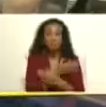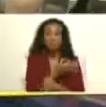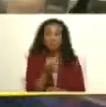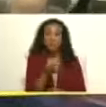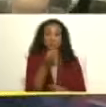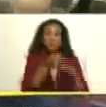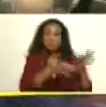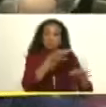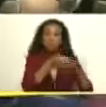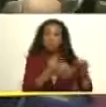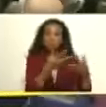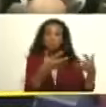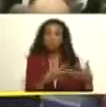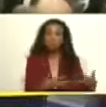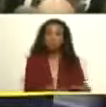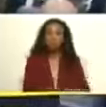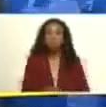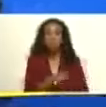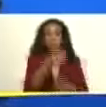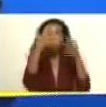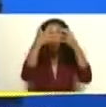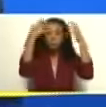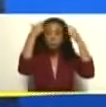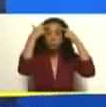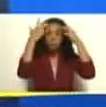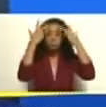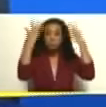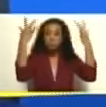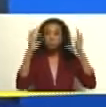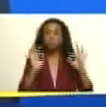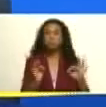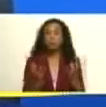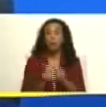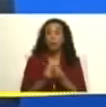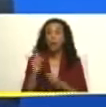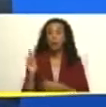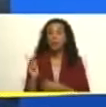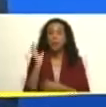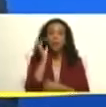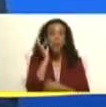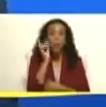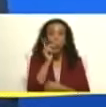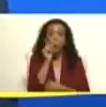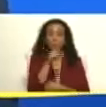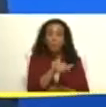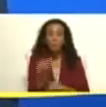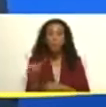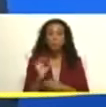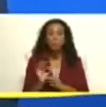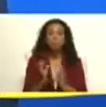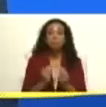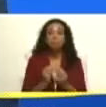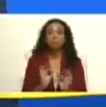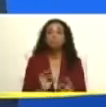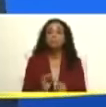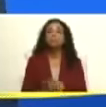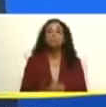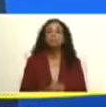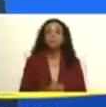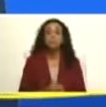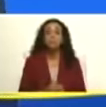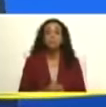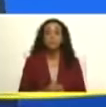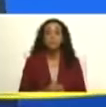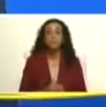excelente. Bueno, uno de los cerebros junto a las diputadas América Salazar de Margarita,